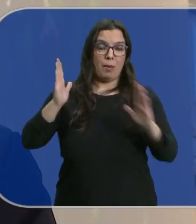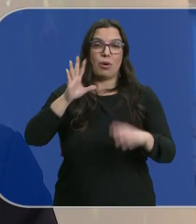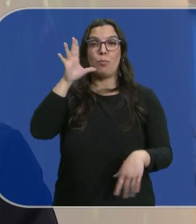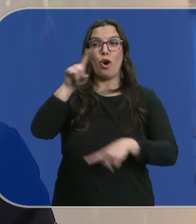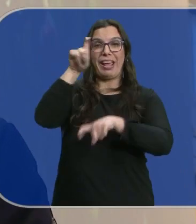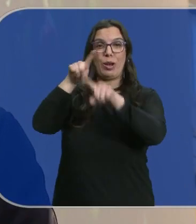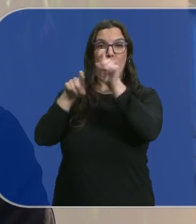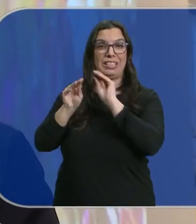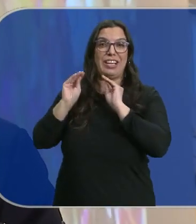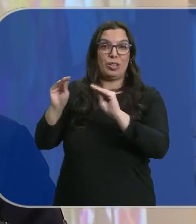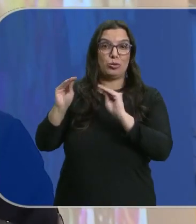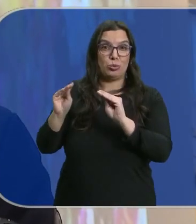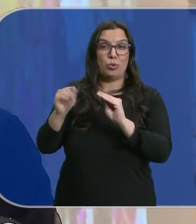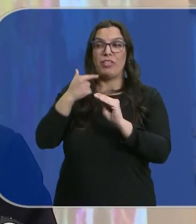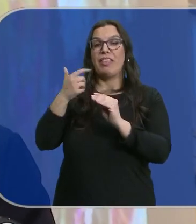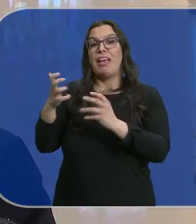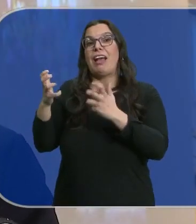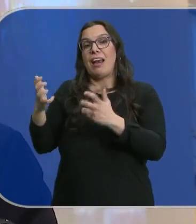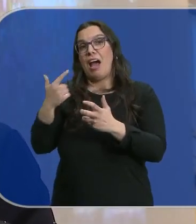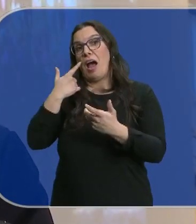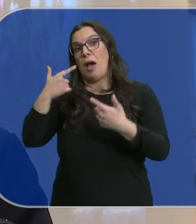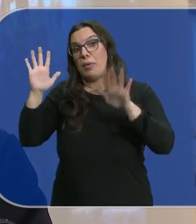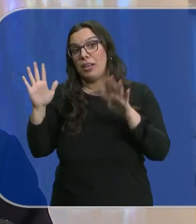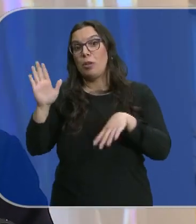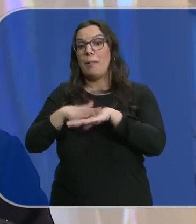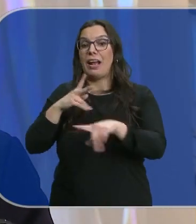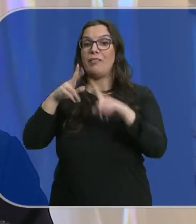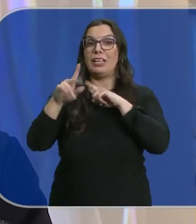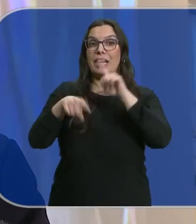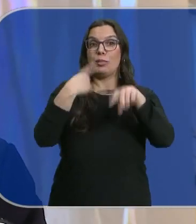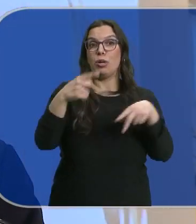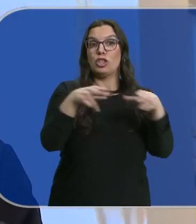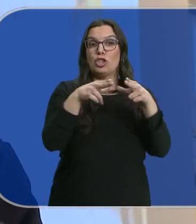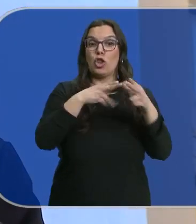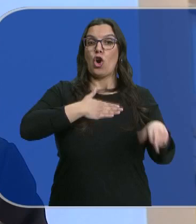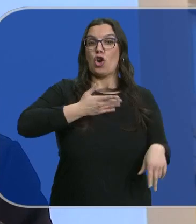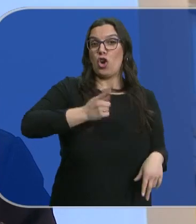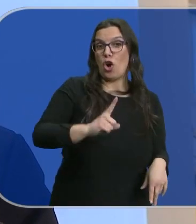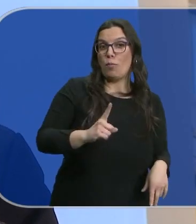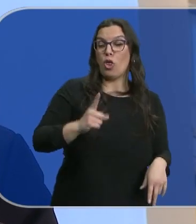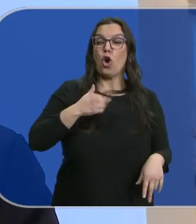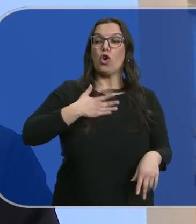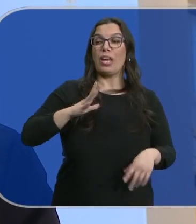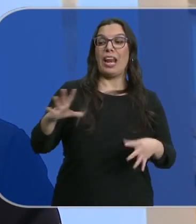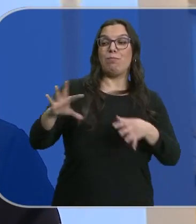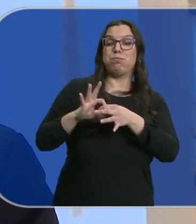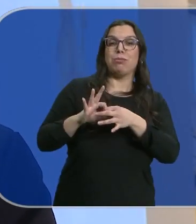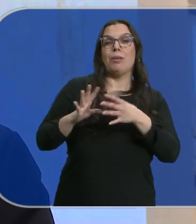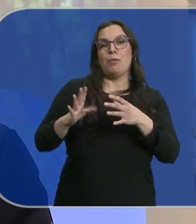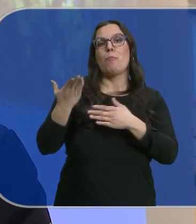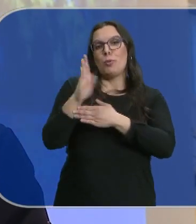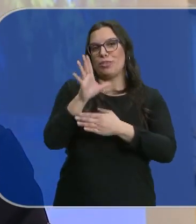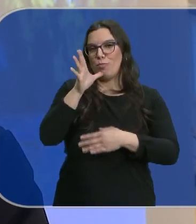las encuestas que baraja dirá que gana, y entonces para evitar igual socios incómodos propone esto, ¿no? Yo